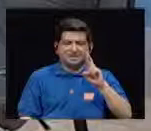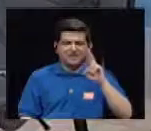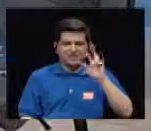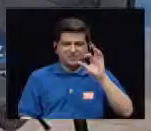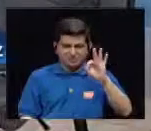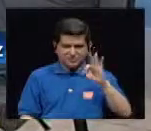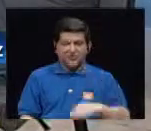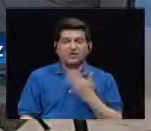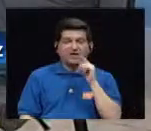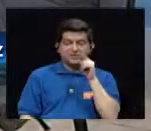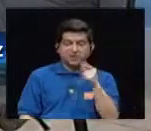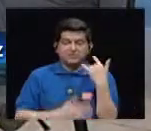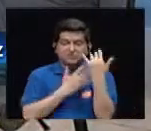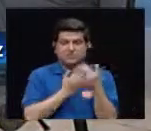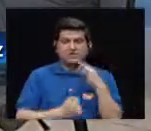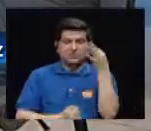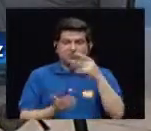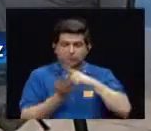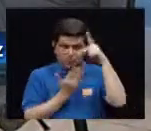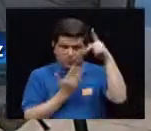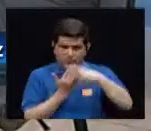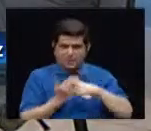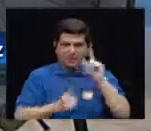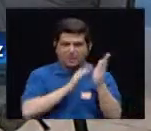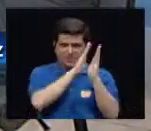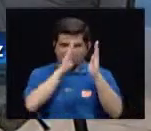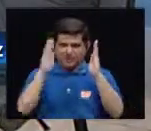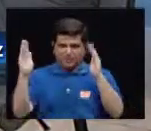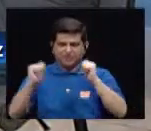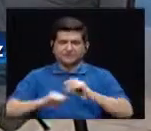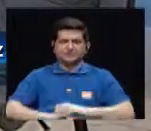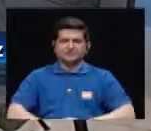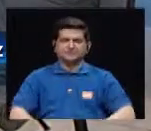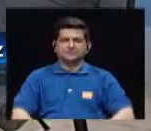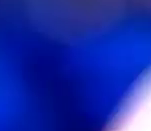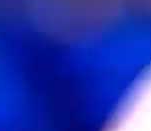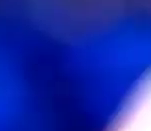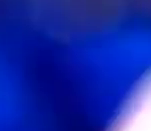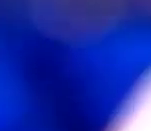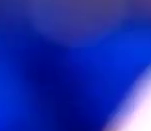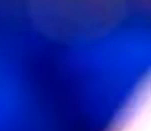Rocío. Muchas gracias, Roberto. Gracias a ustedes, los esperamos en nuestro próximo lunes de Cinemateca.